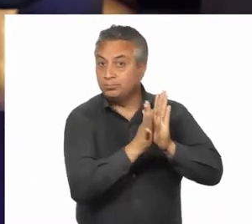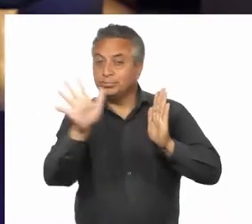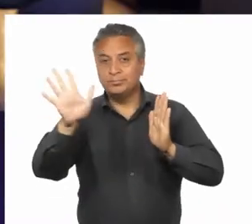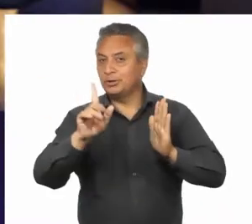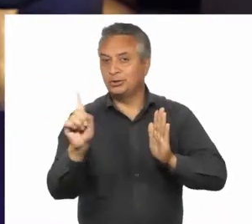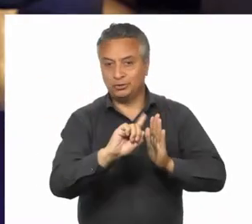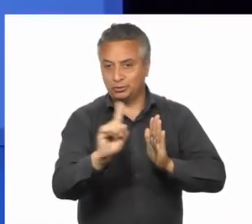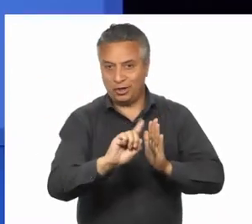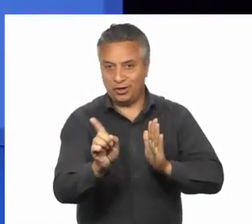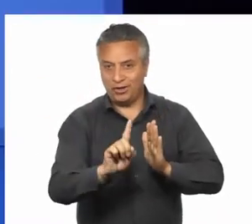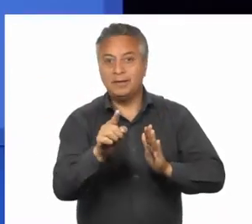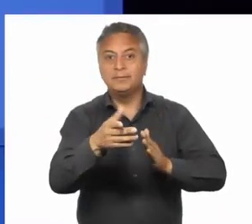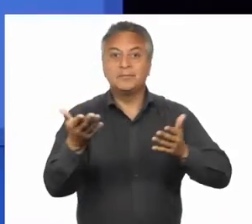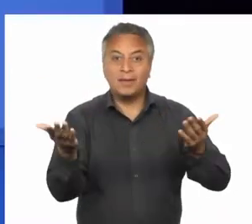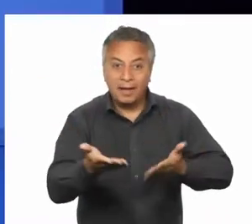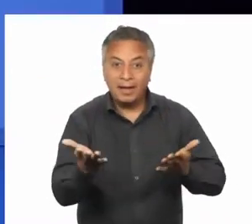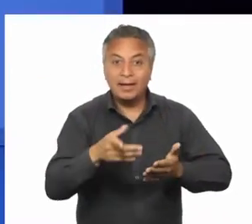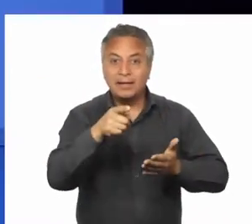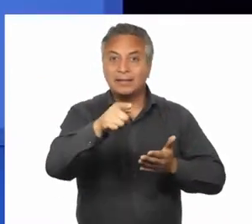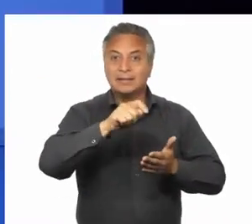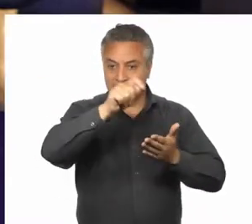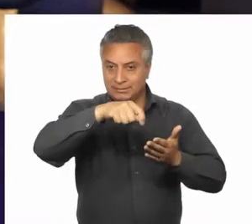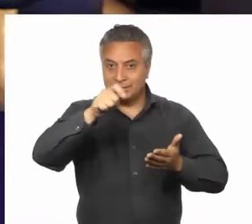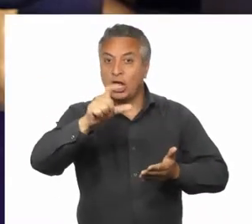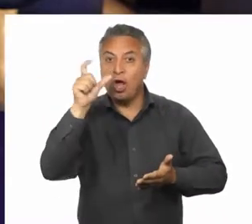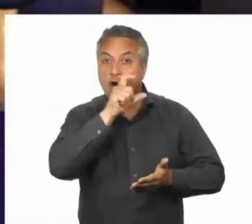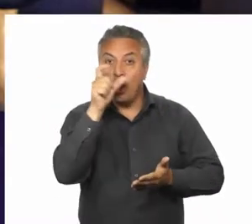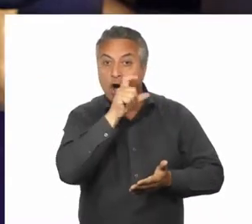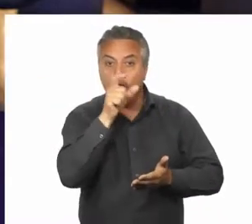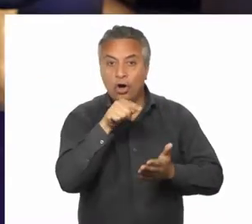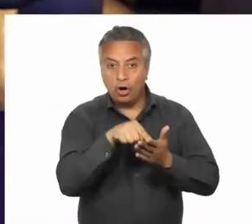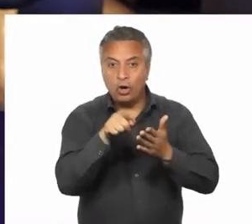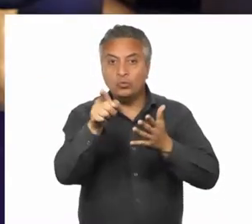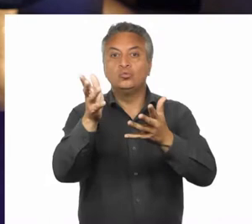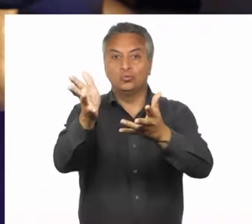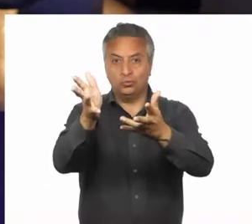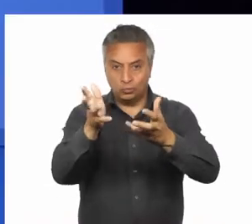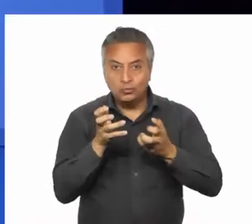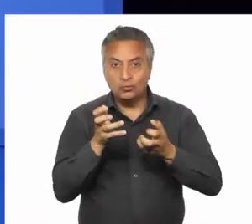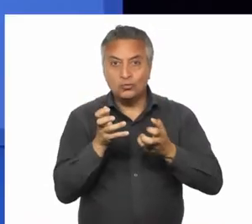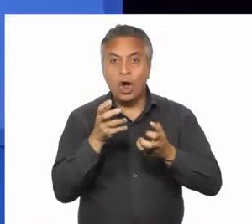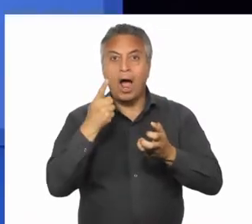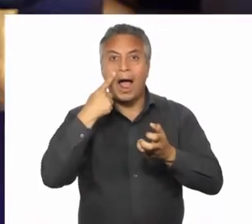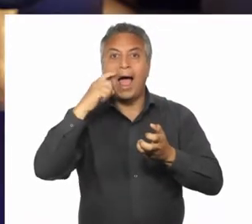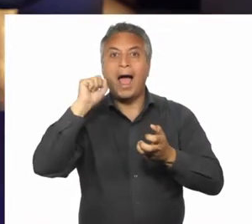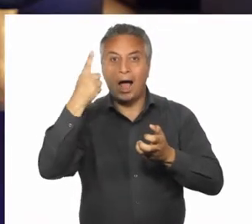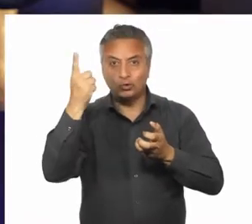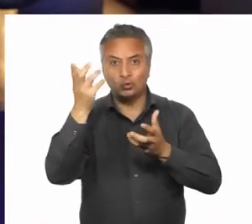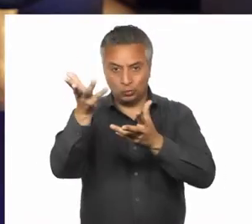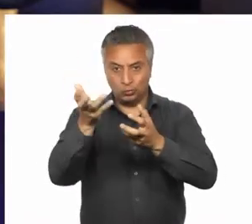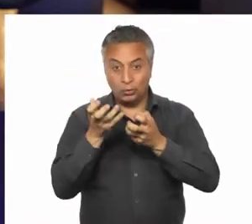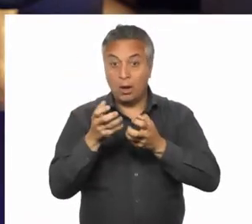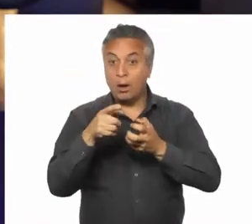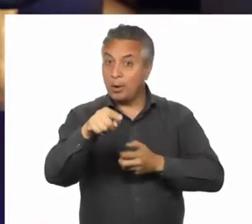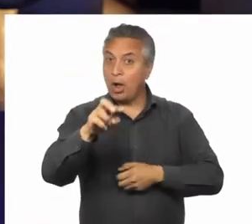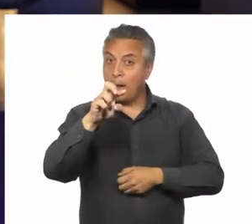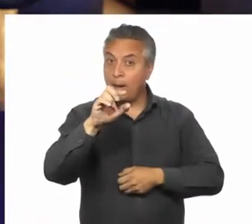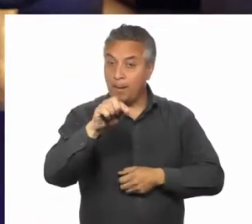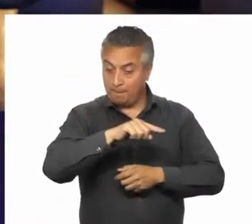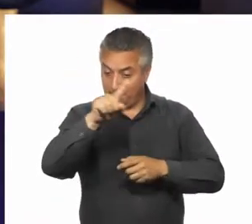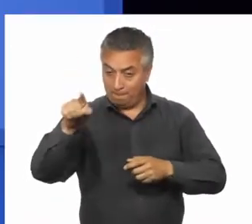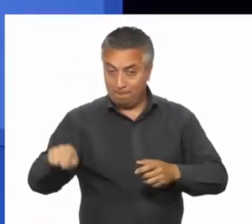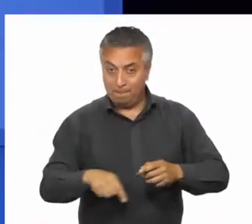¿Qué ocurre en este caso? La tinta roja está absorbiendo el color azul, pero la pizarra